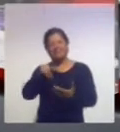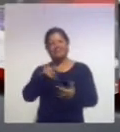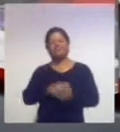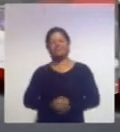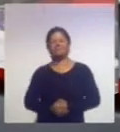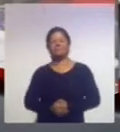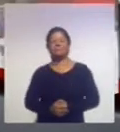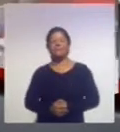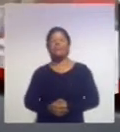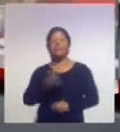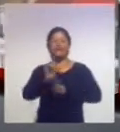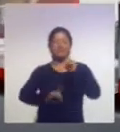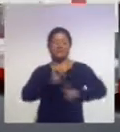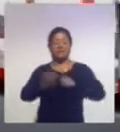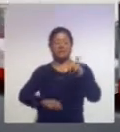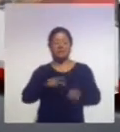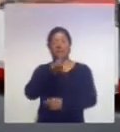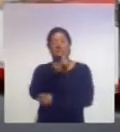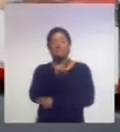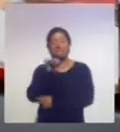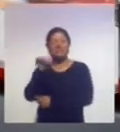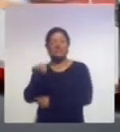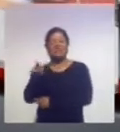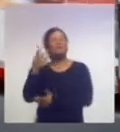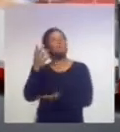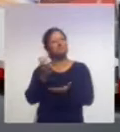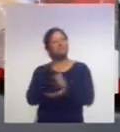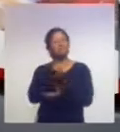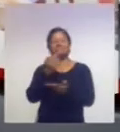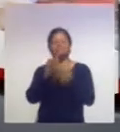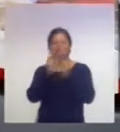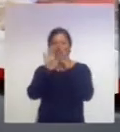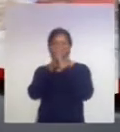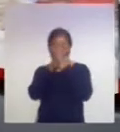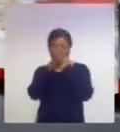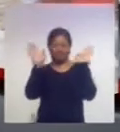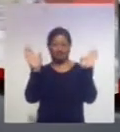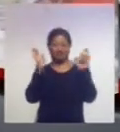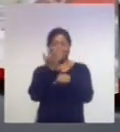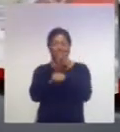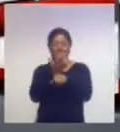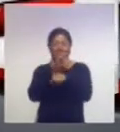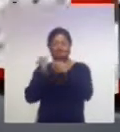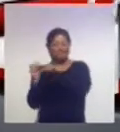En los deportes, Rafael Nadal conquista el Abierto de Estados Unidos de tenis.